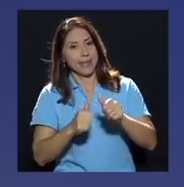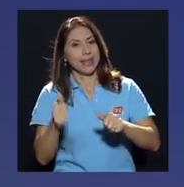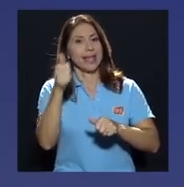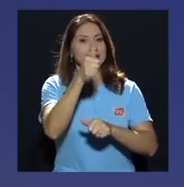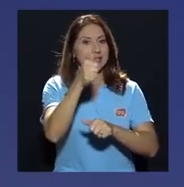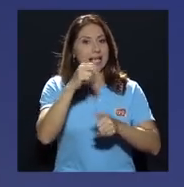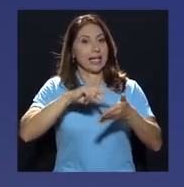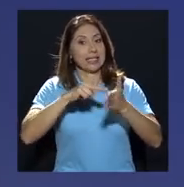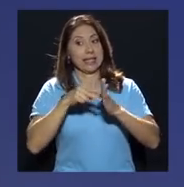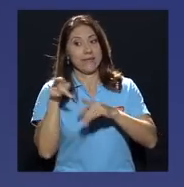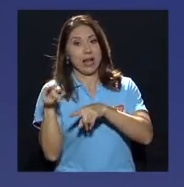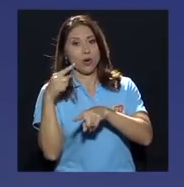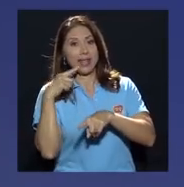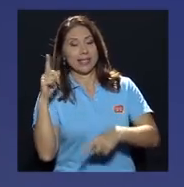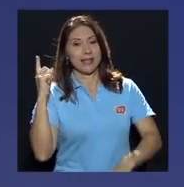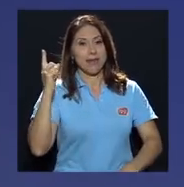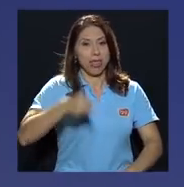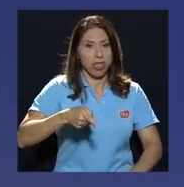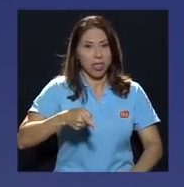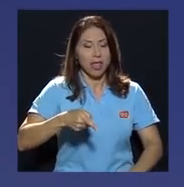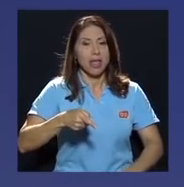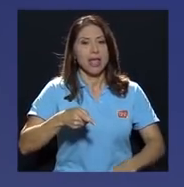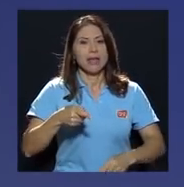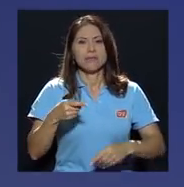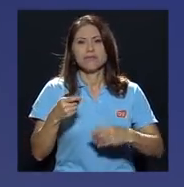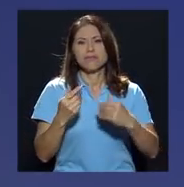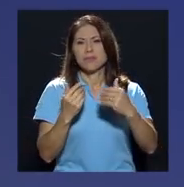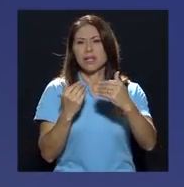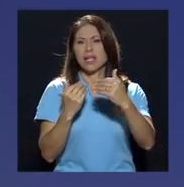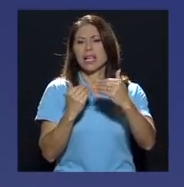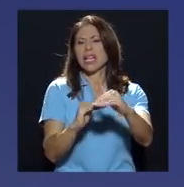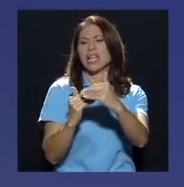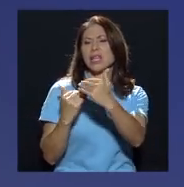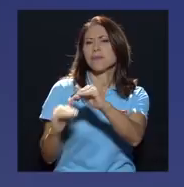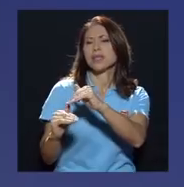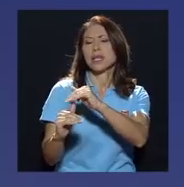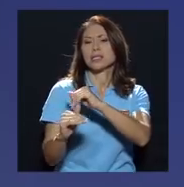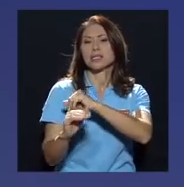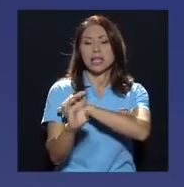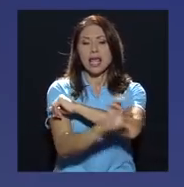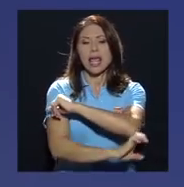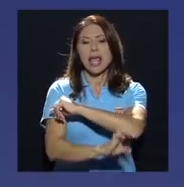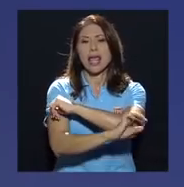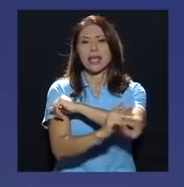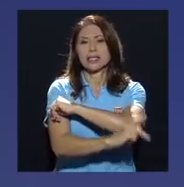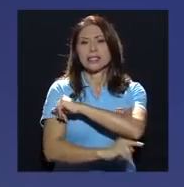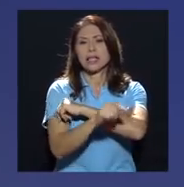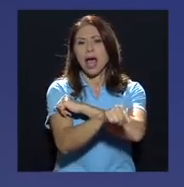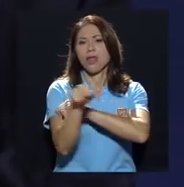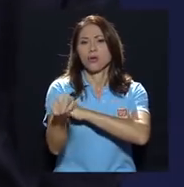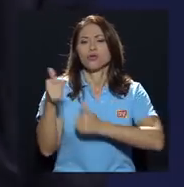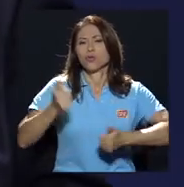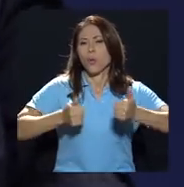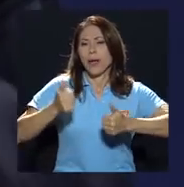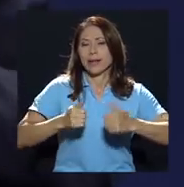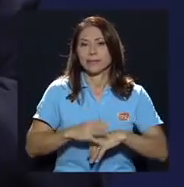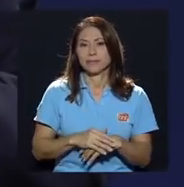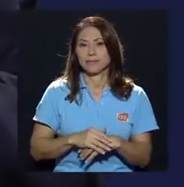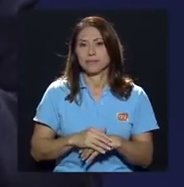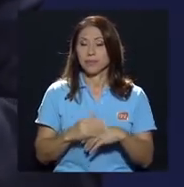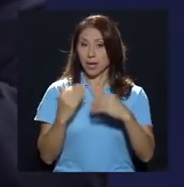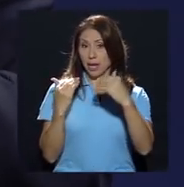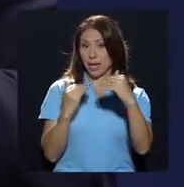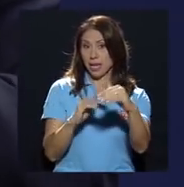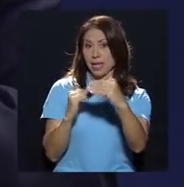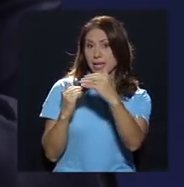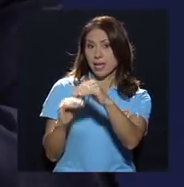que entra en el marco de la obligatoriedad que límites tienen los estados bueno